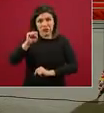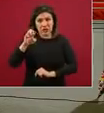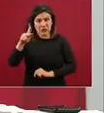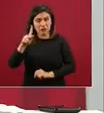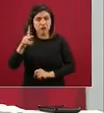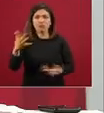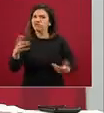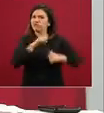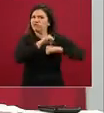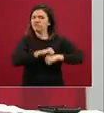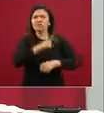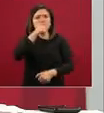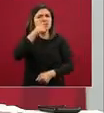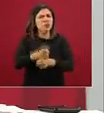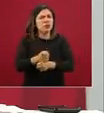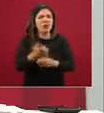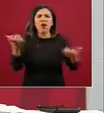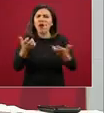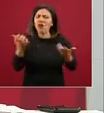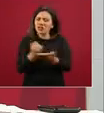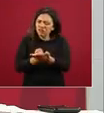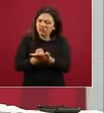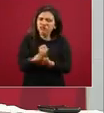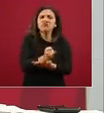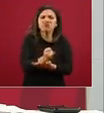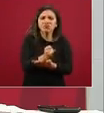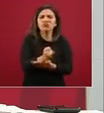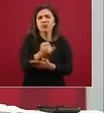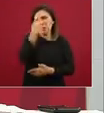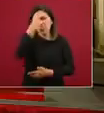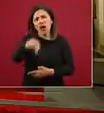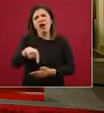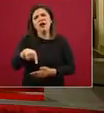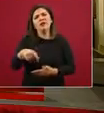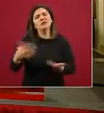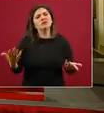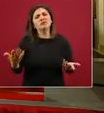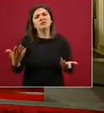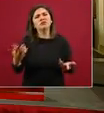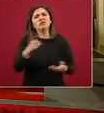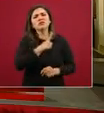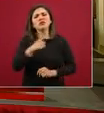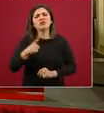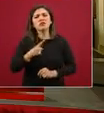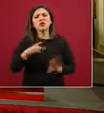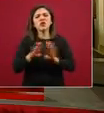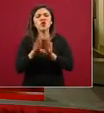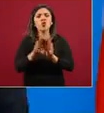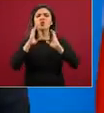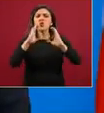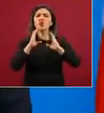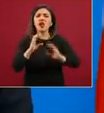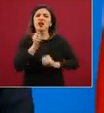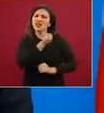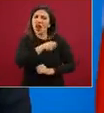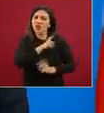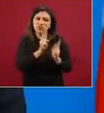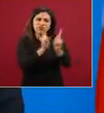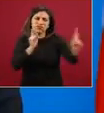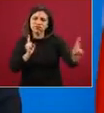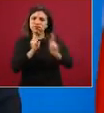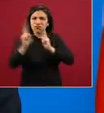el primero en tomar la decisión de la sana distancia,